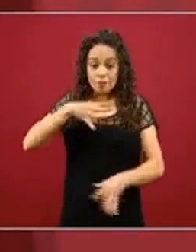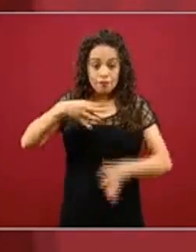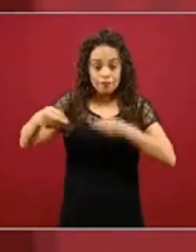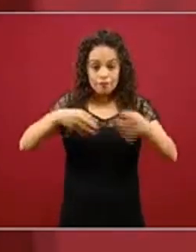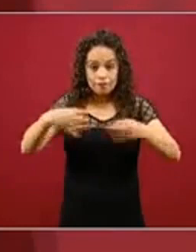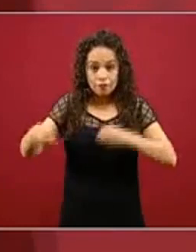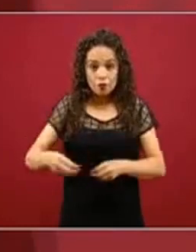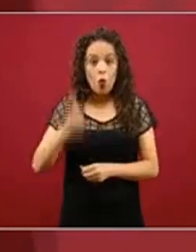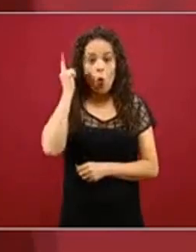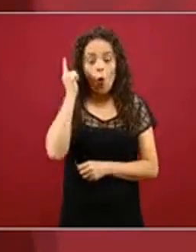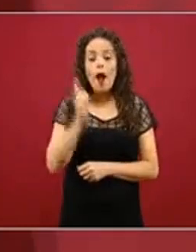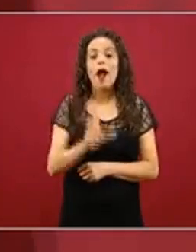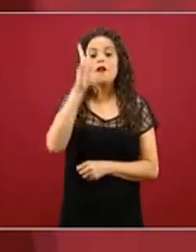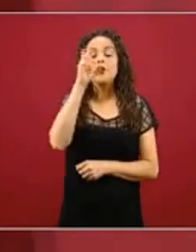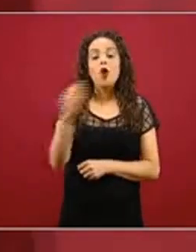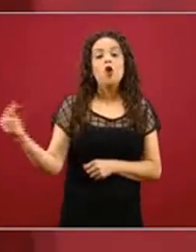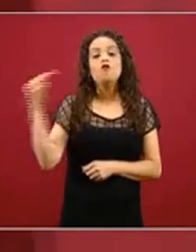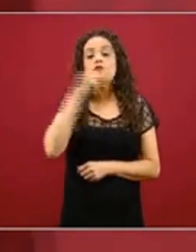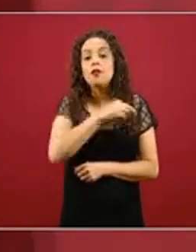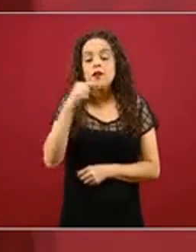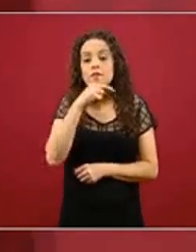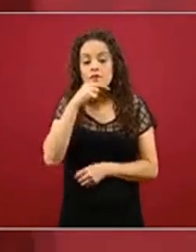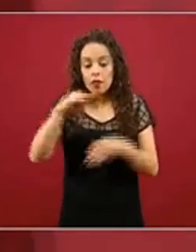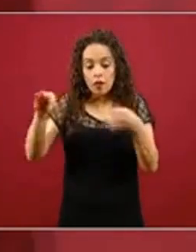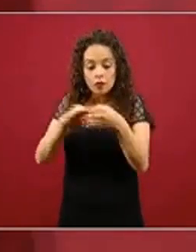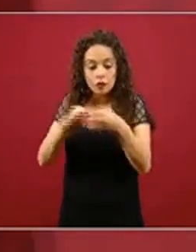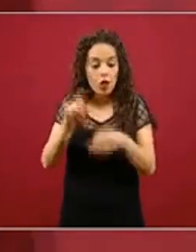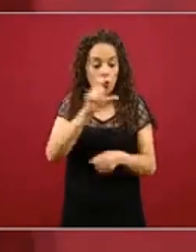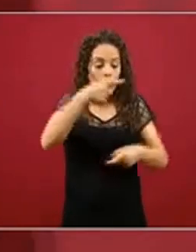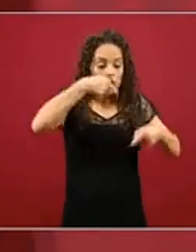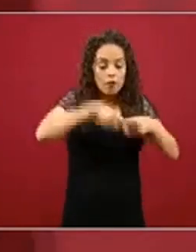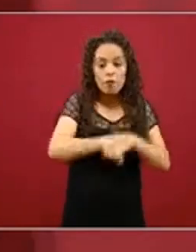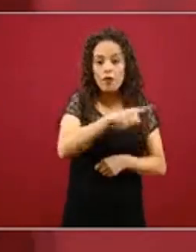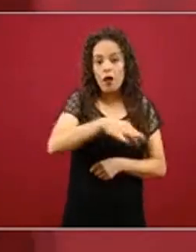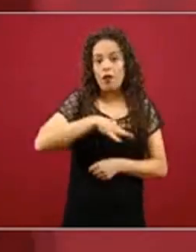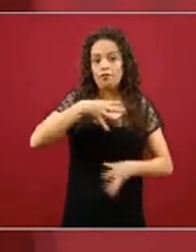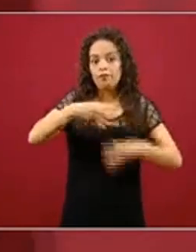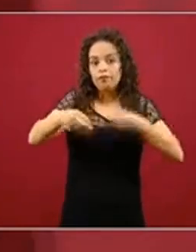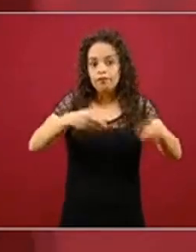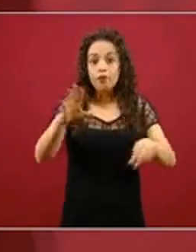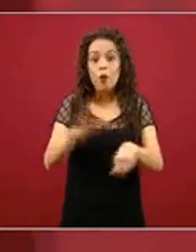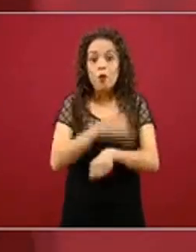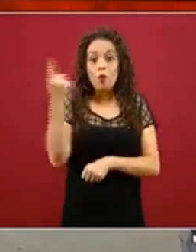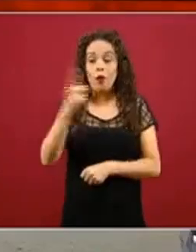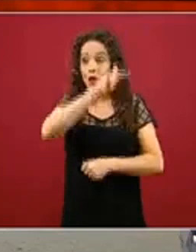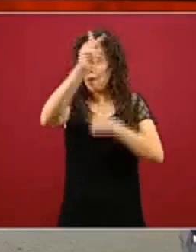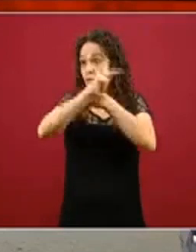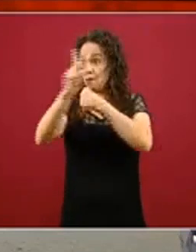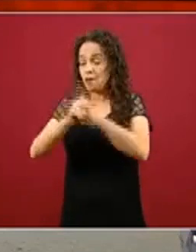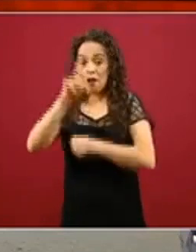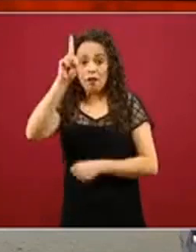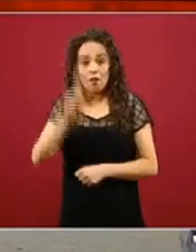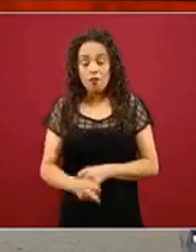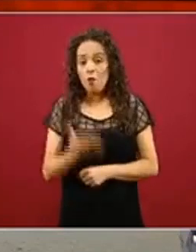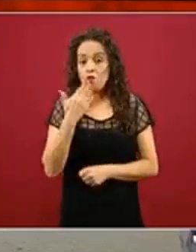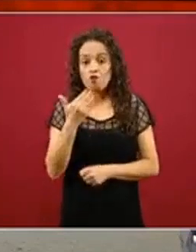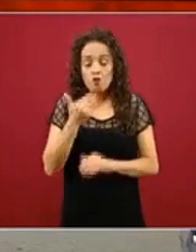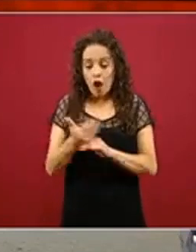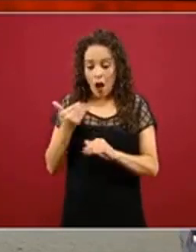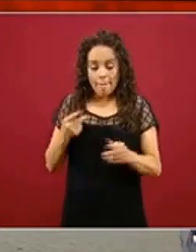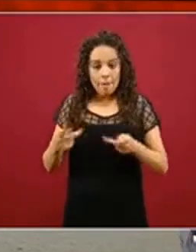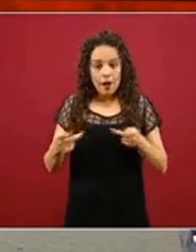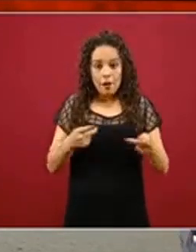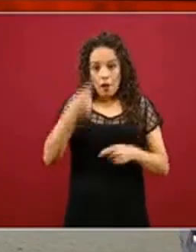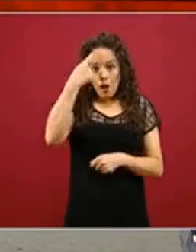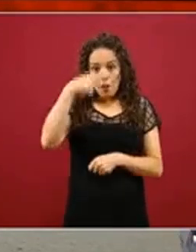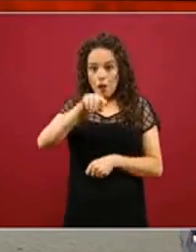pronto respecto al inicio de la epidemia, cuando la mayoría de los países no están preparados para enfrentarla. Ningún